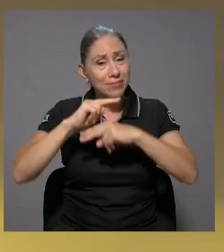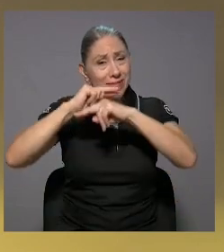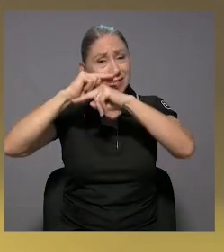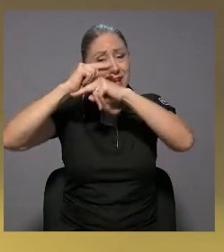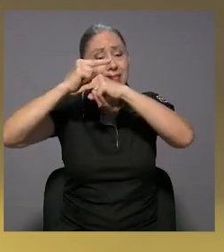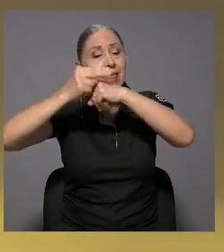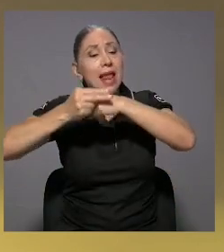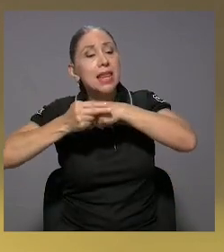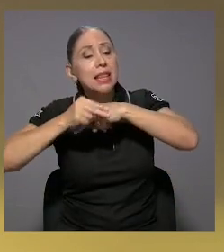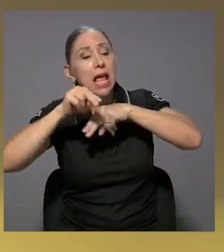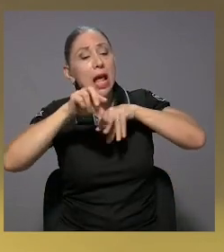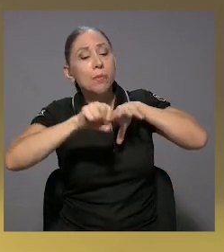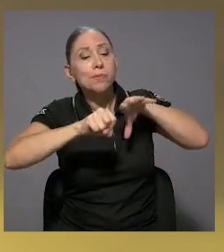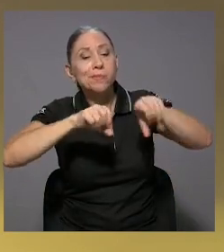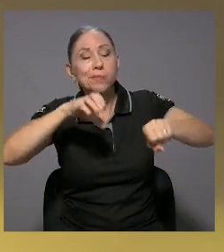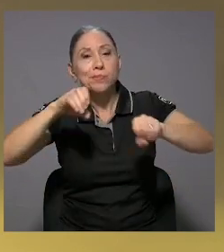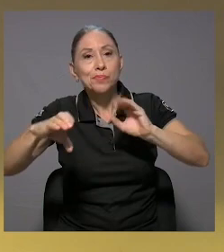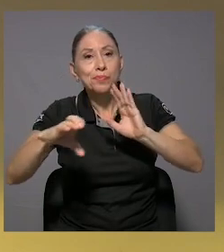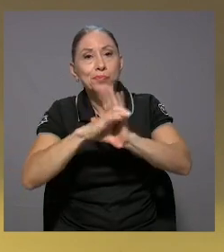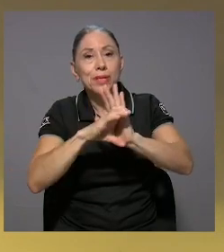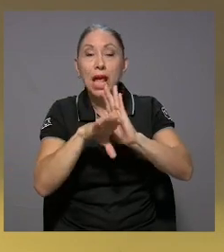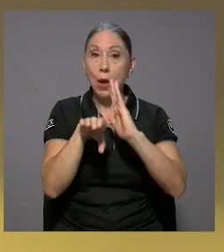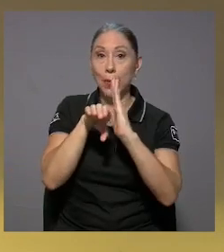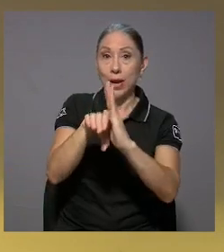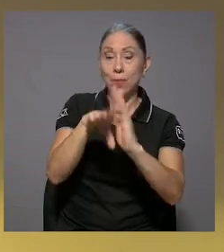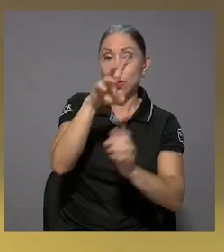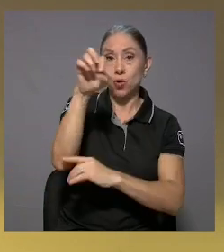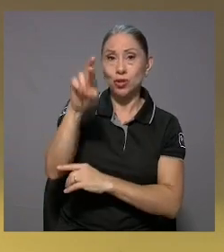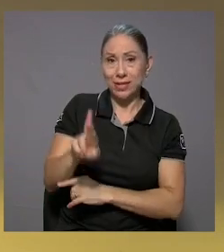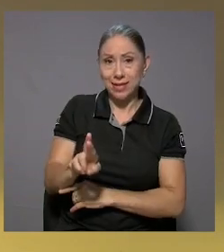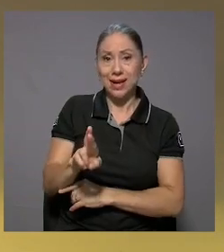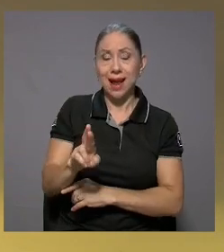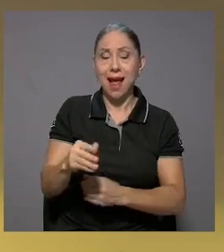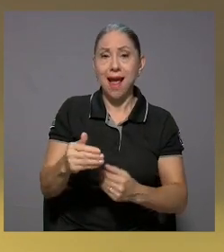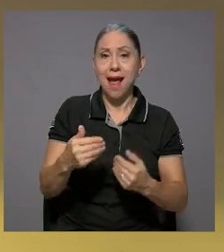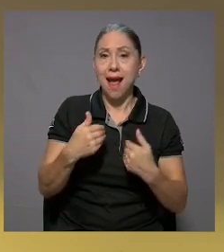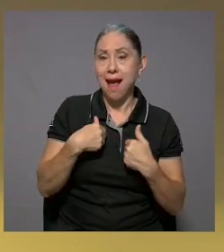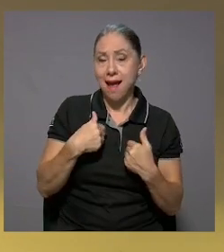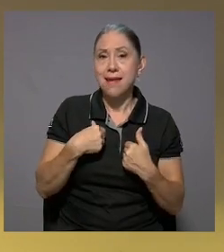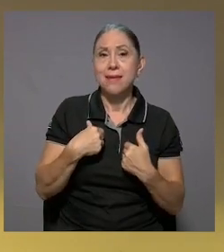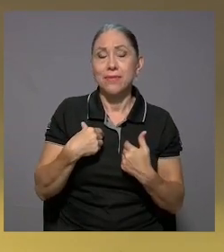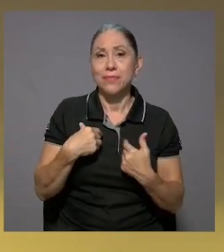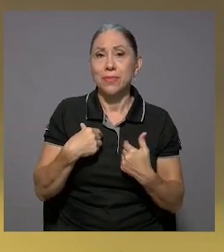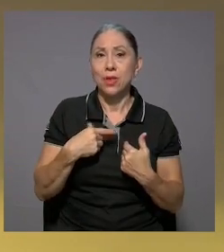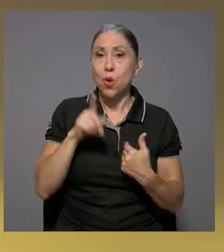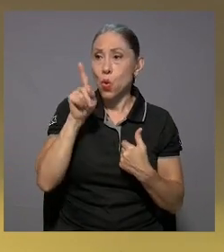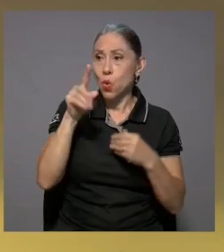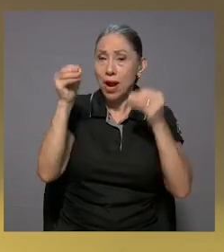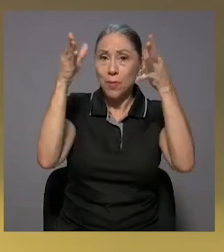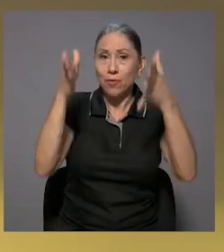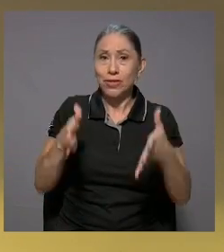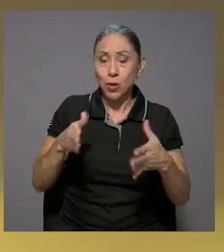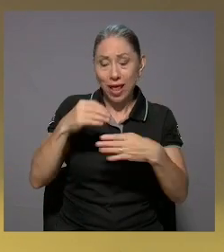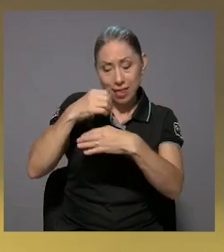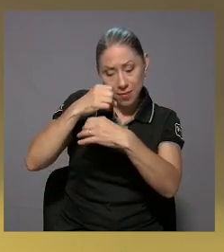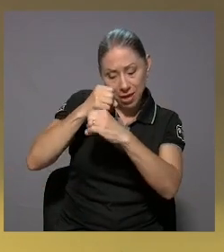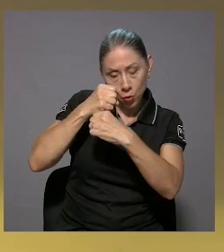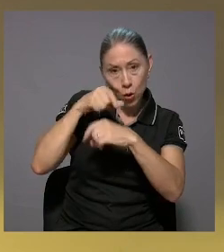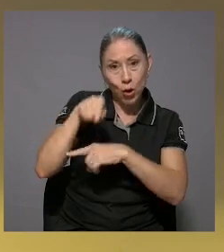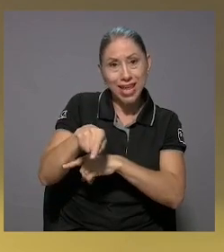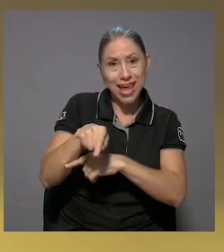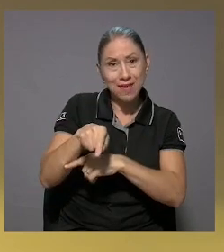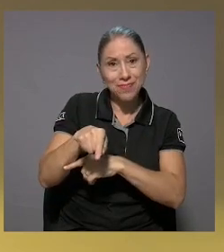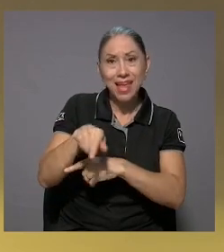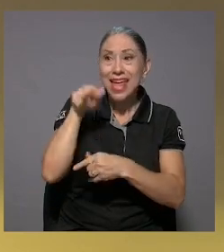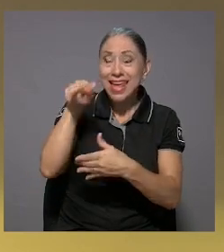de satélite, sí. Cosa que, por ejemplo, en Costa Rica hay una profesora de